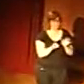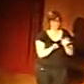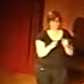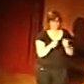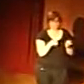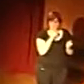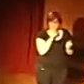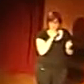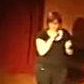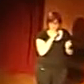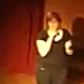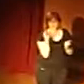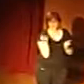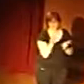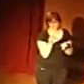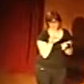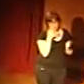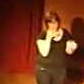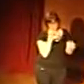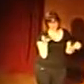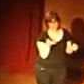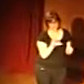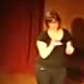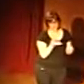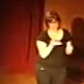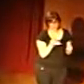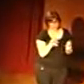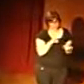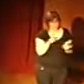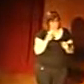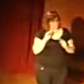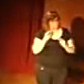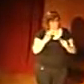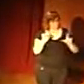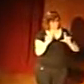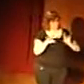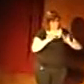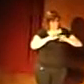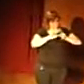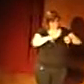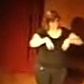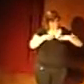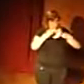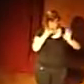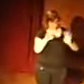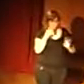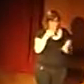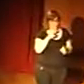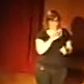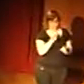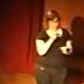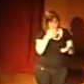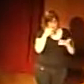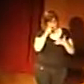difícil complicado y peligroso que es tocar un cuadro de villamil para una restauración miren general perre villamil otros